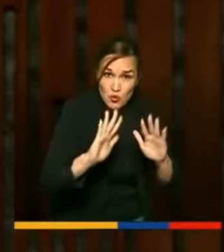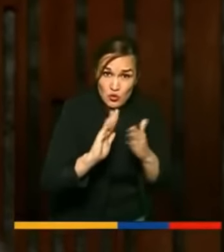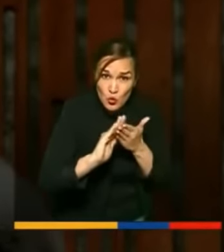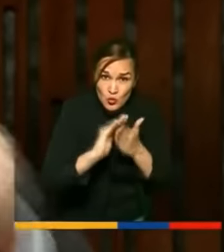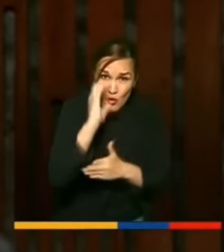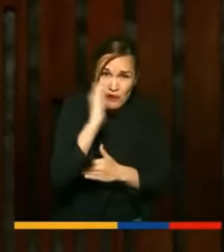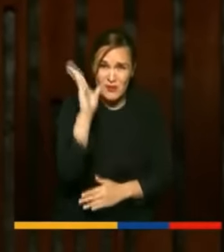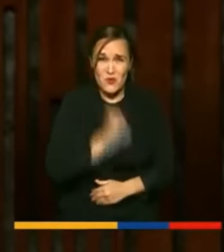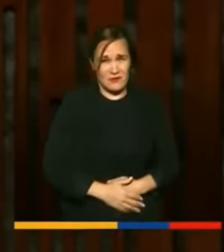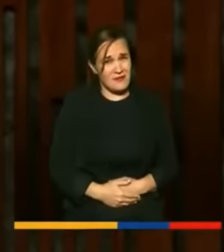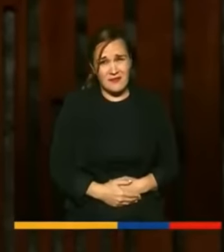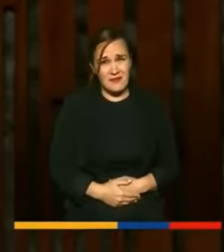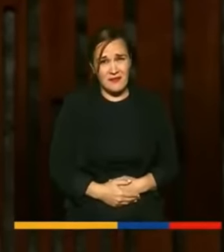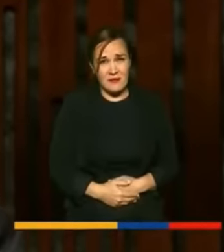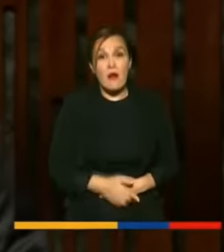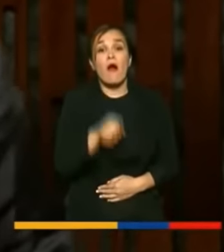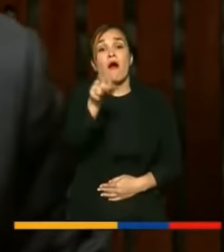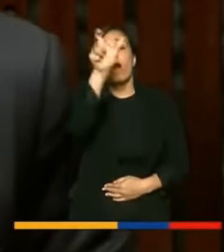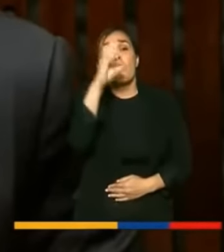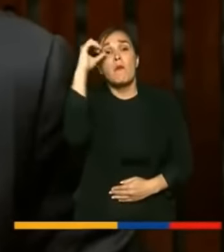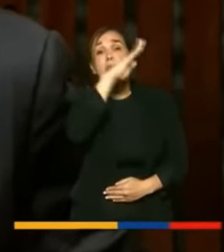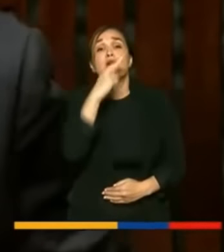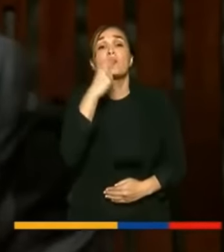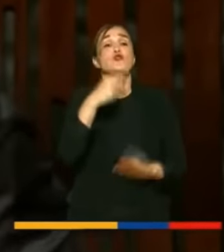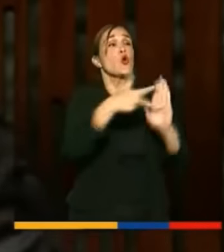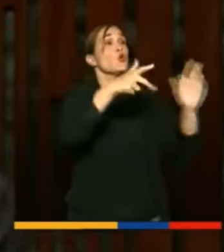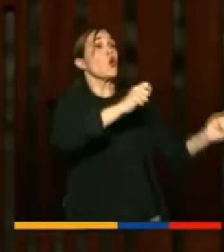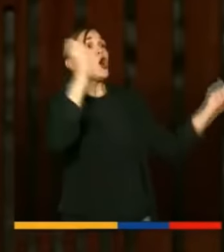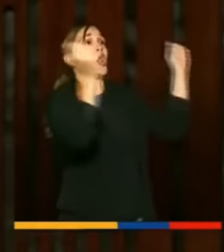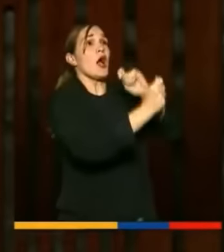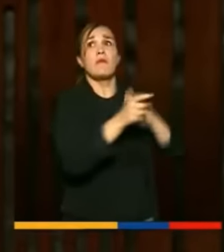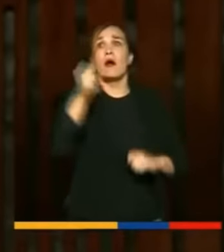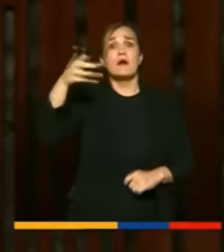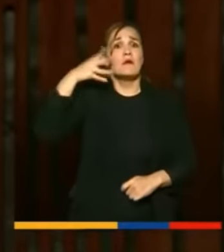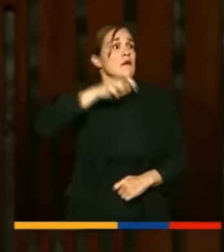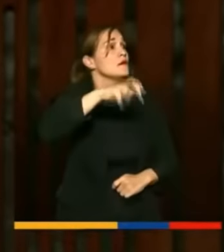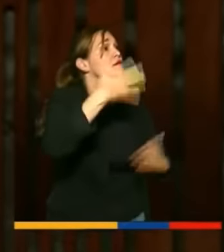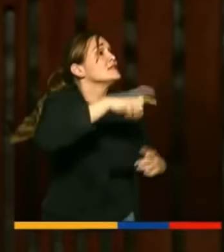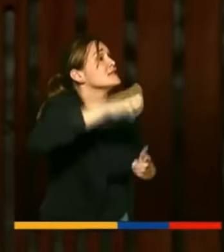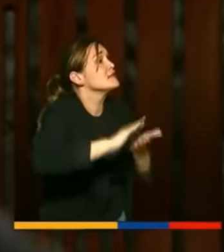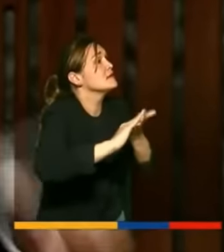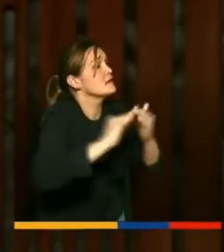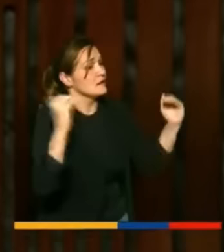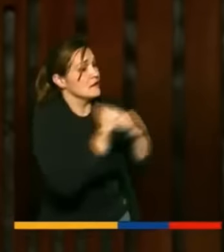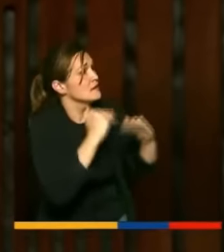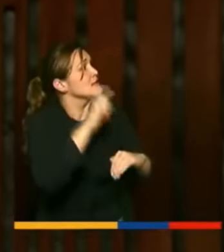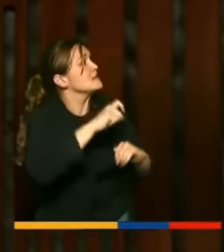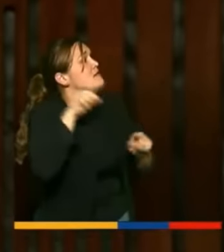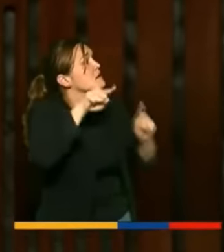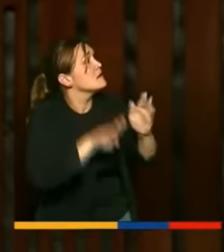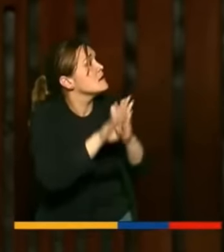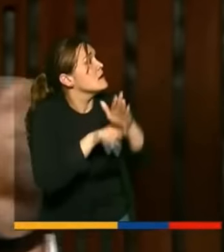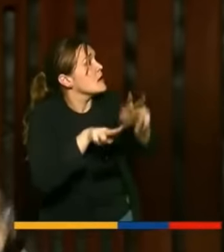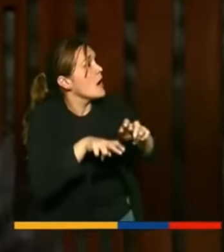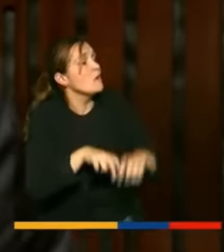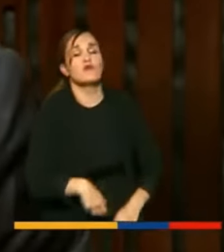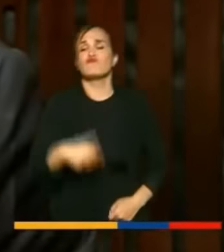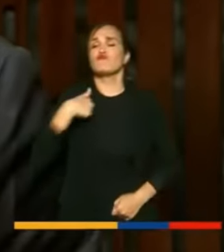Mientras usted habla de constituyente, en Norte Santander ruegan infraestructura para desarrollar el campo. Mientras usted habla